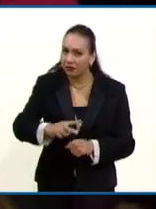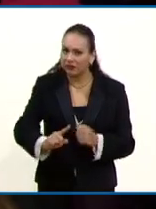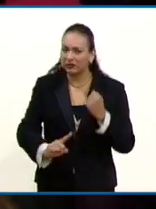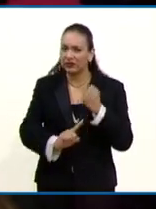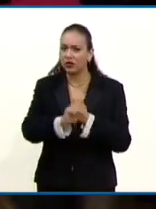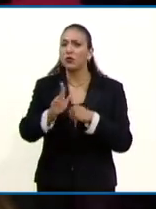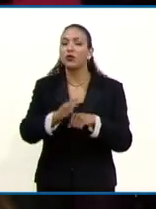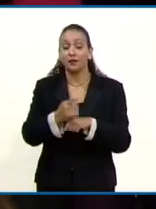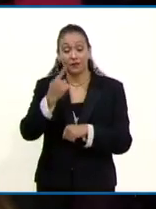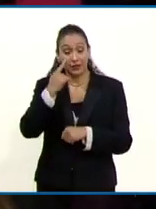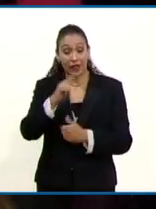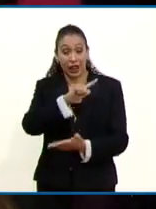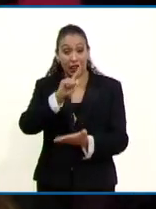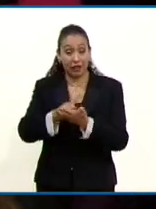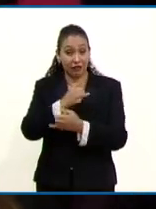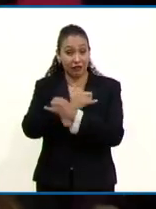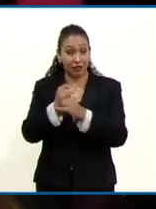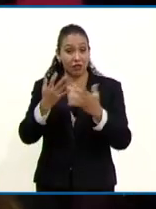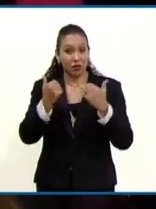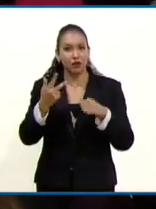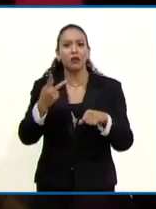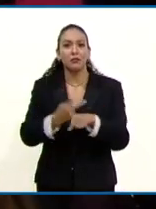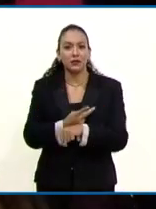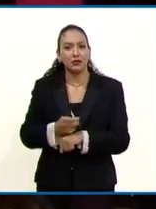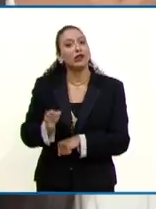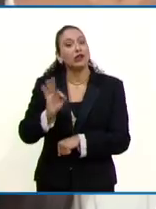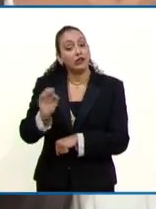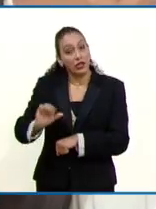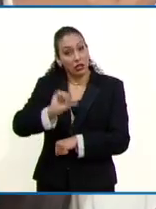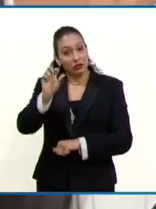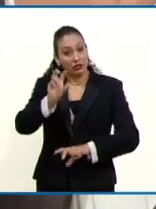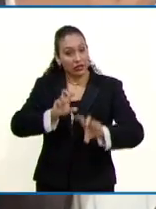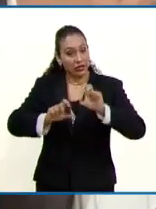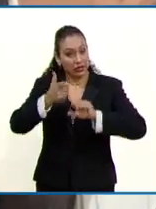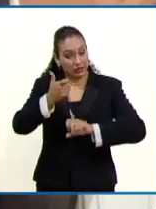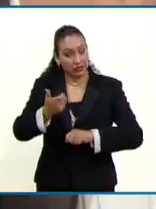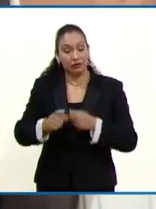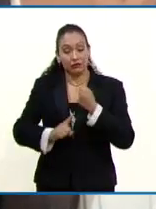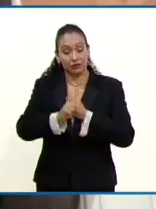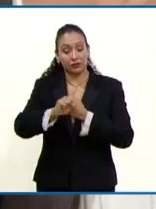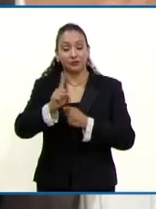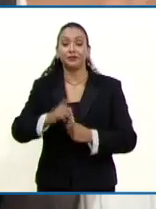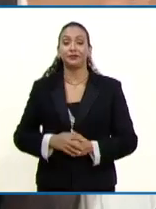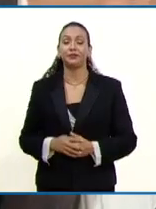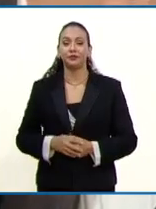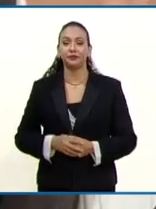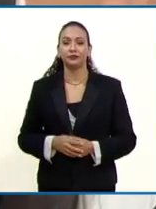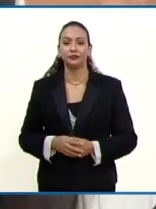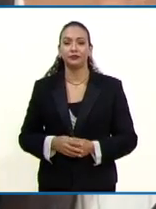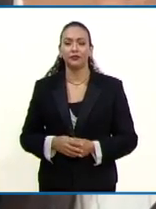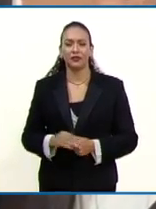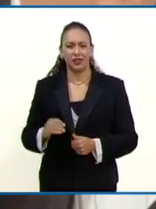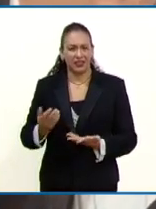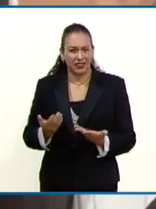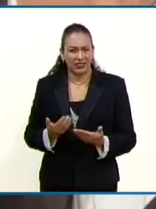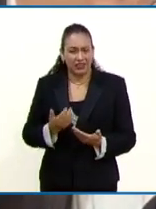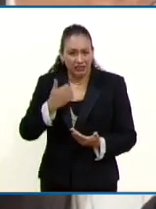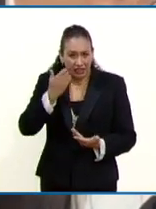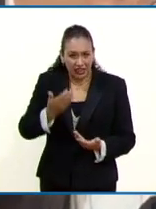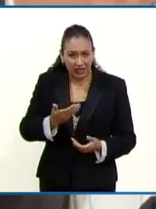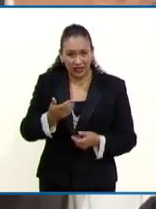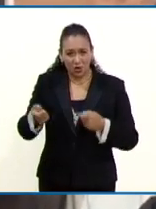una justicia independiente, las inversiones se verán afectadas. Este intento de concentración del poder en una sola